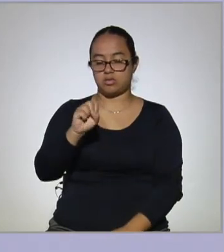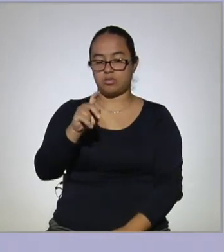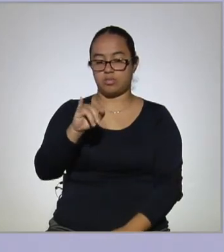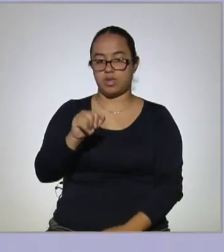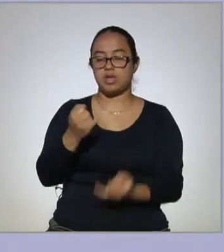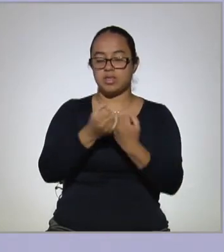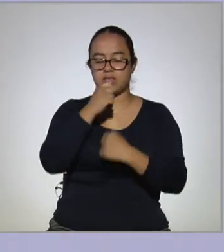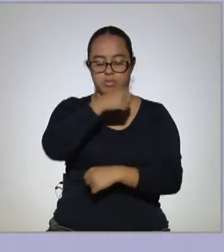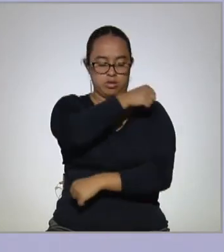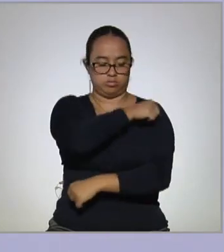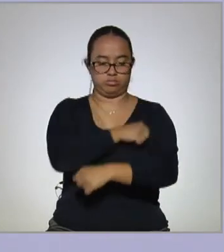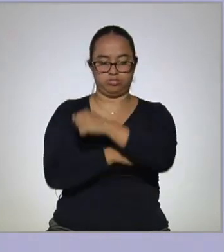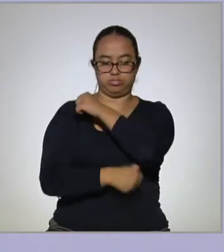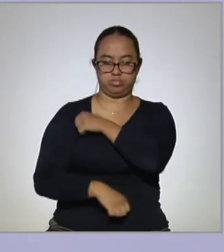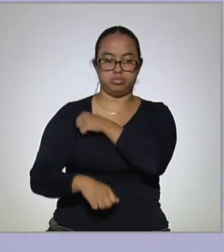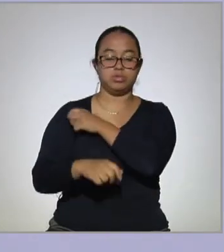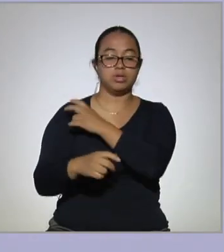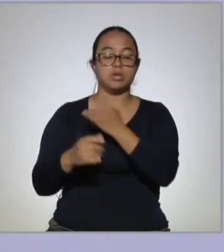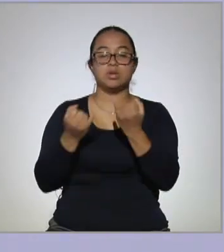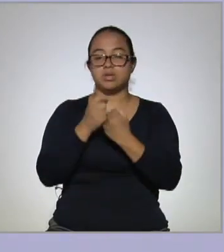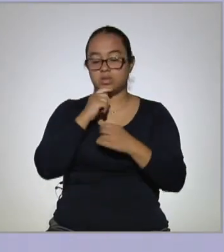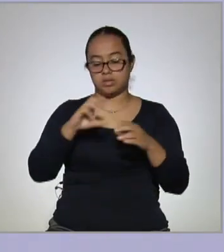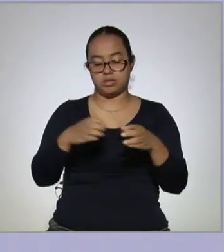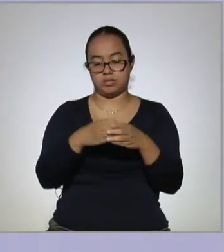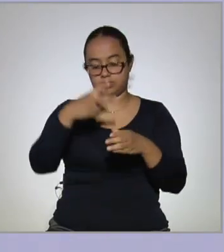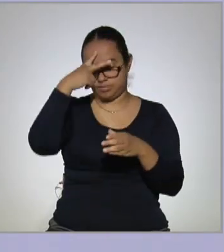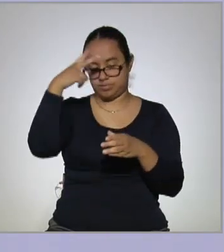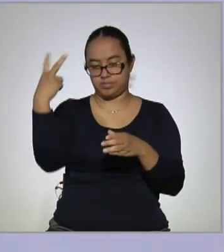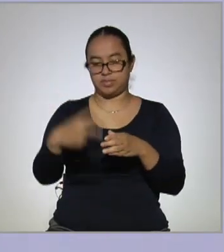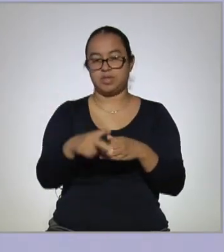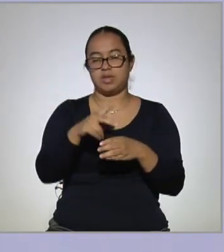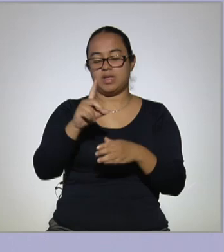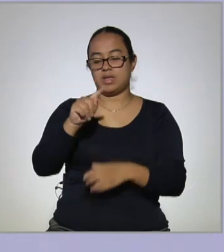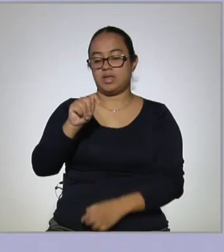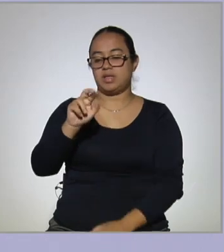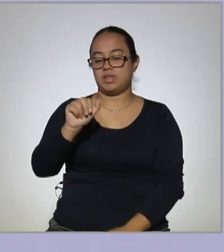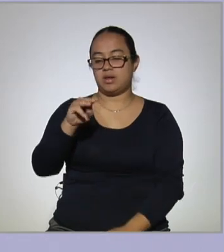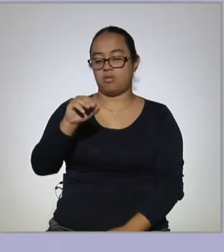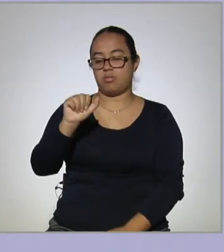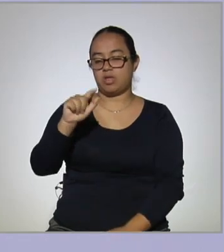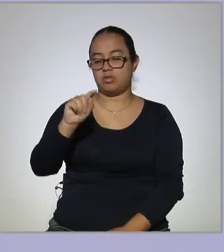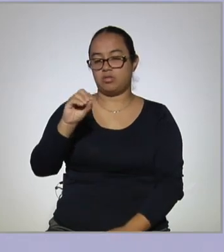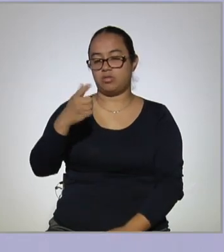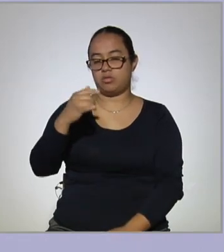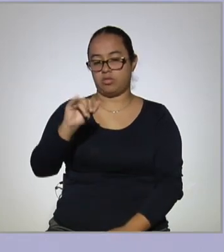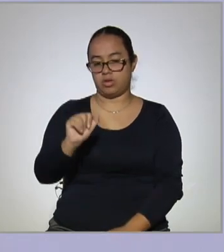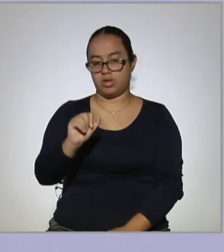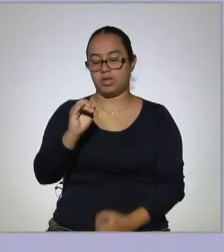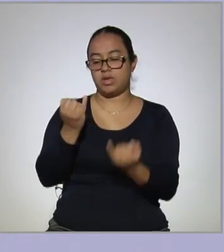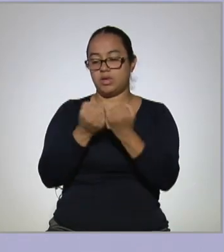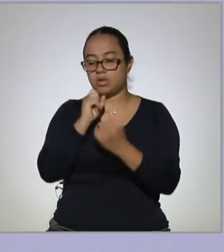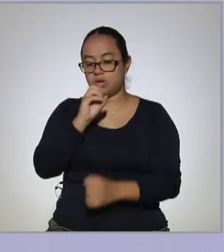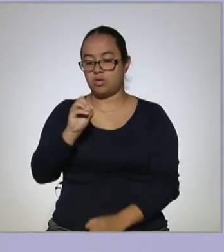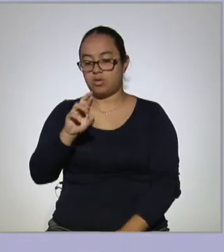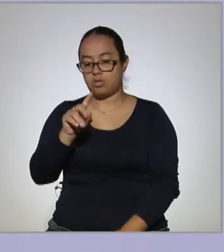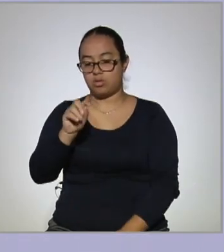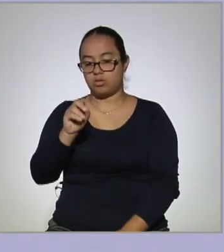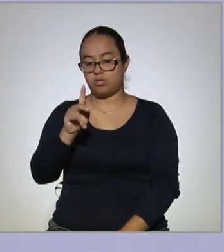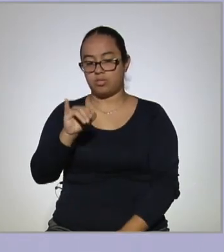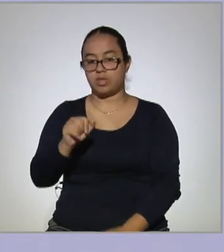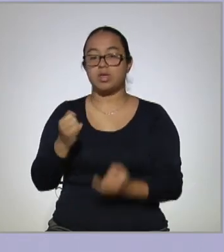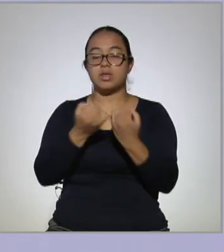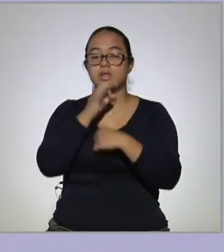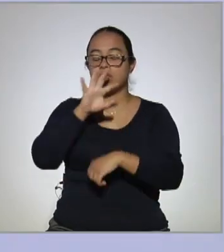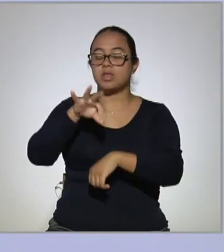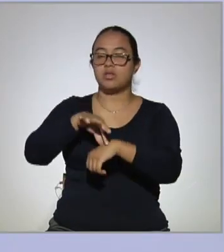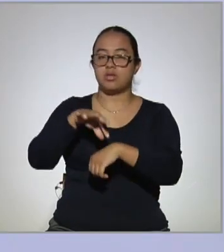del Instituto Nacional de Rehabilitación e integrante del Colegio Mexicano de Traumatología e Ortopedia. Y le damos también la bienvenida al doctor Enrique